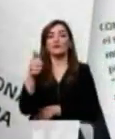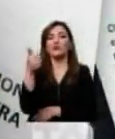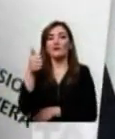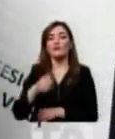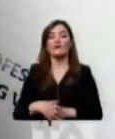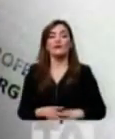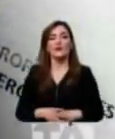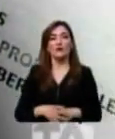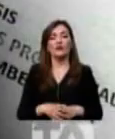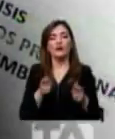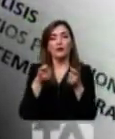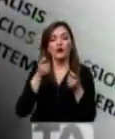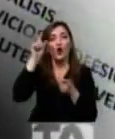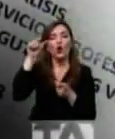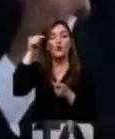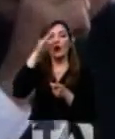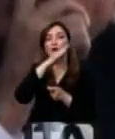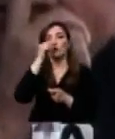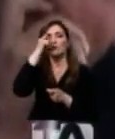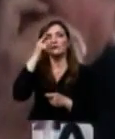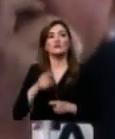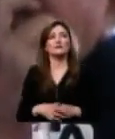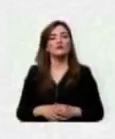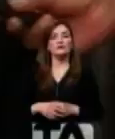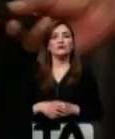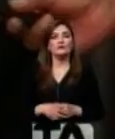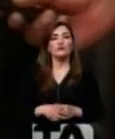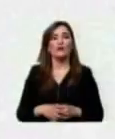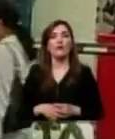bajo control del gobierno de rafael correa